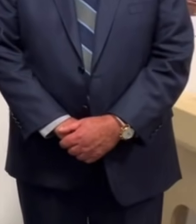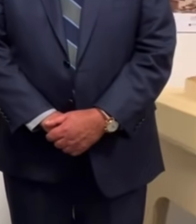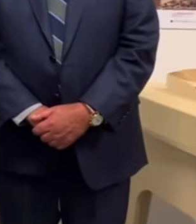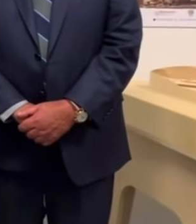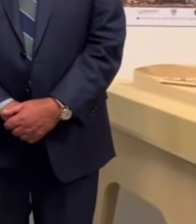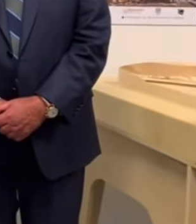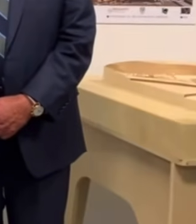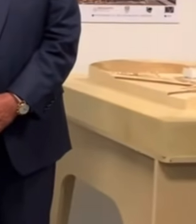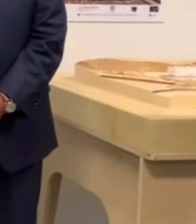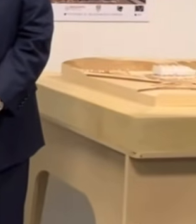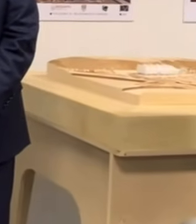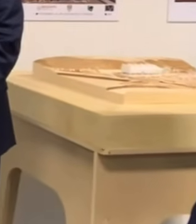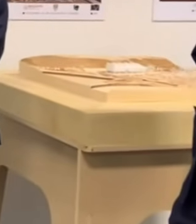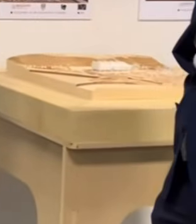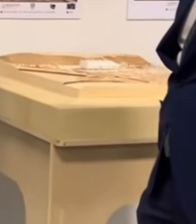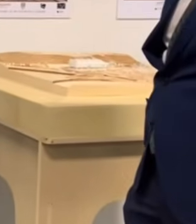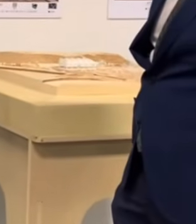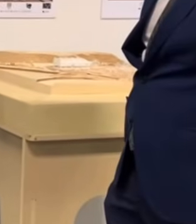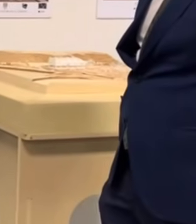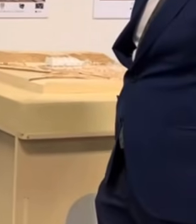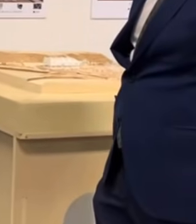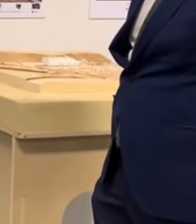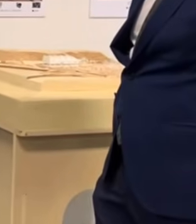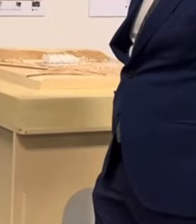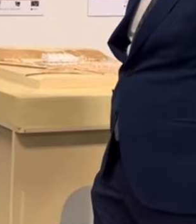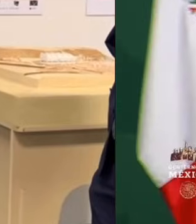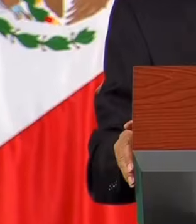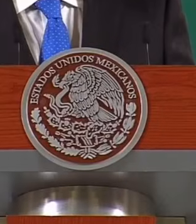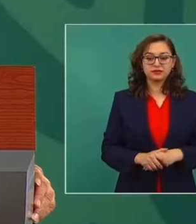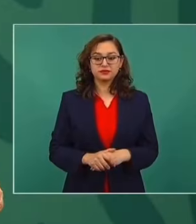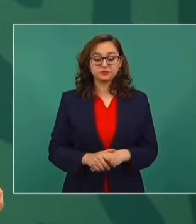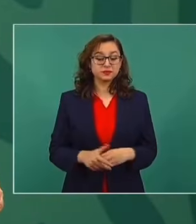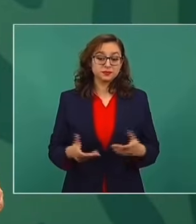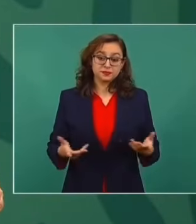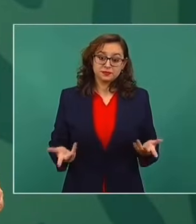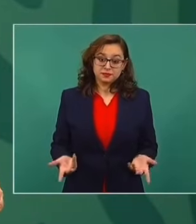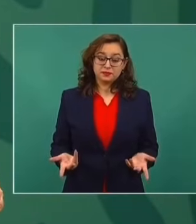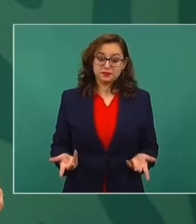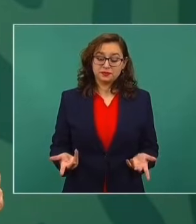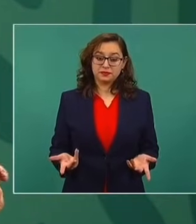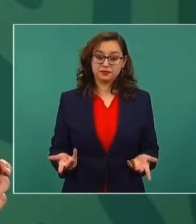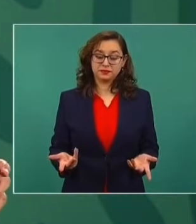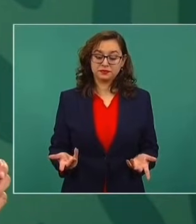proyectos de primer orden, proyectos de calidad. Entonces, sí,